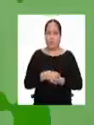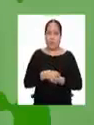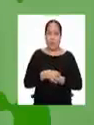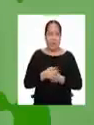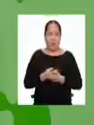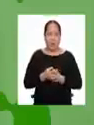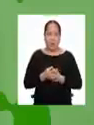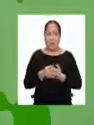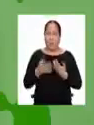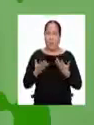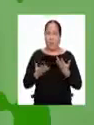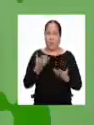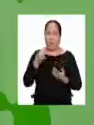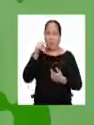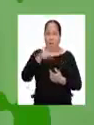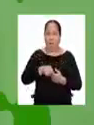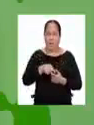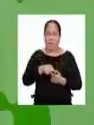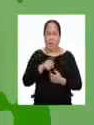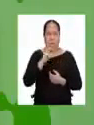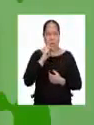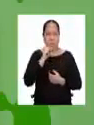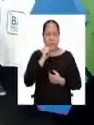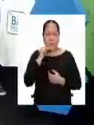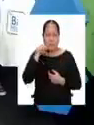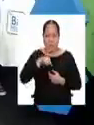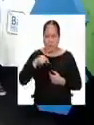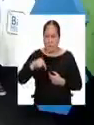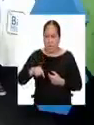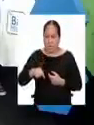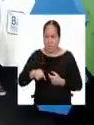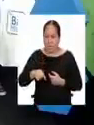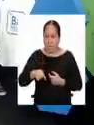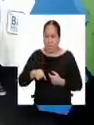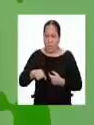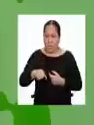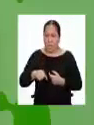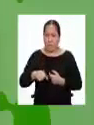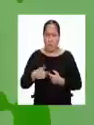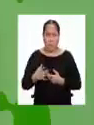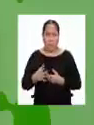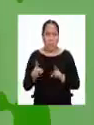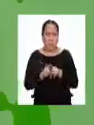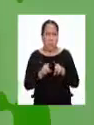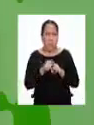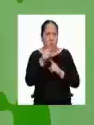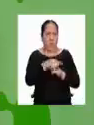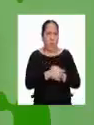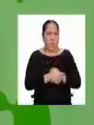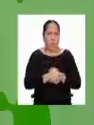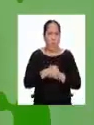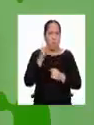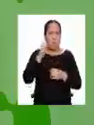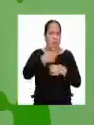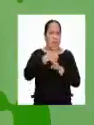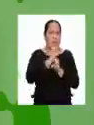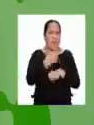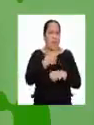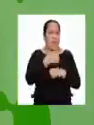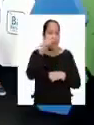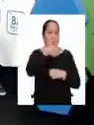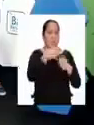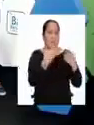que esta realidad no sea una simulación de nuestros descendientes, sino de las mismas máquinas, un montón de Deltas